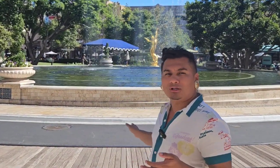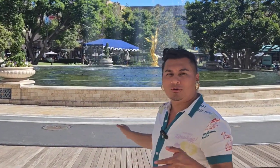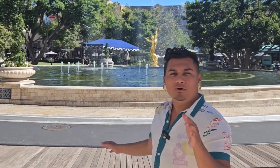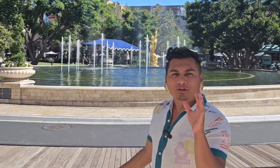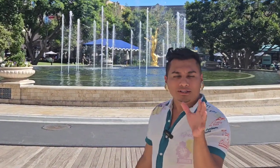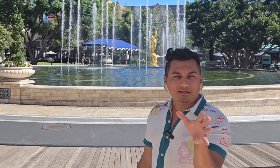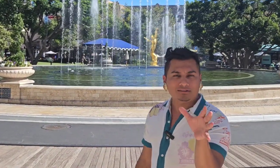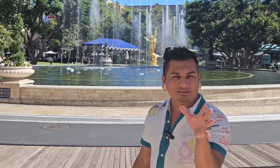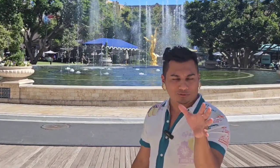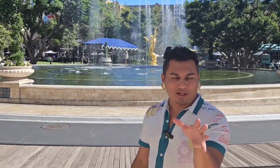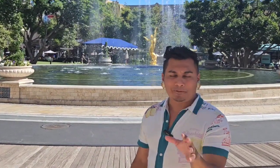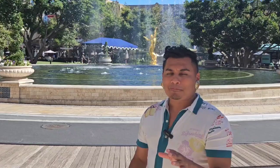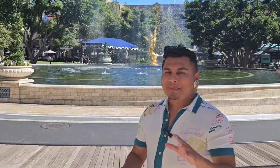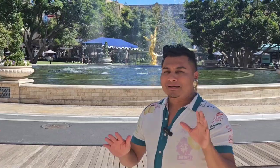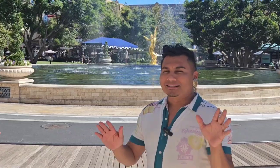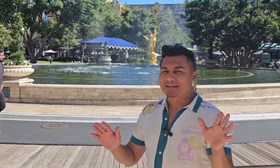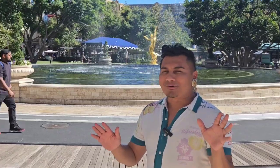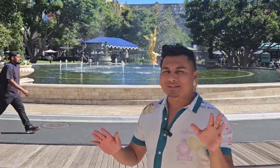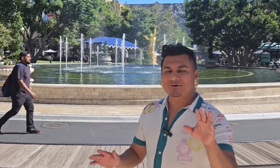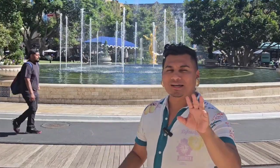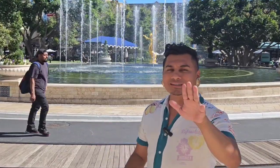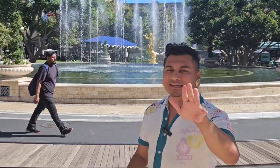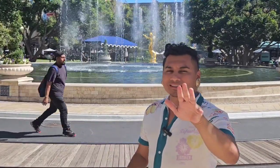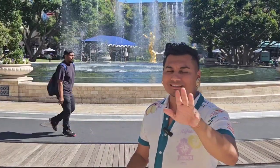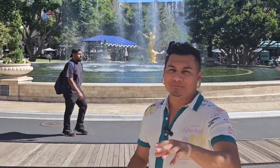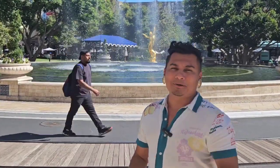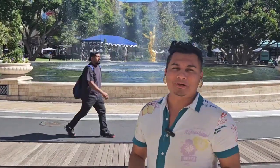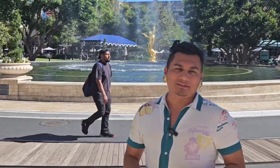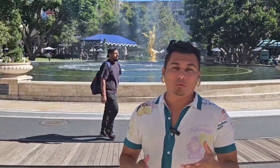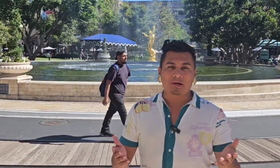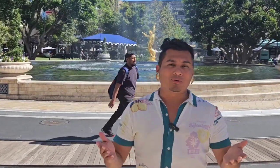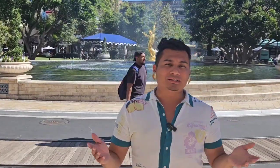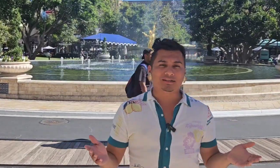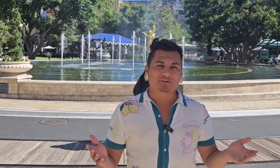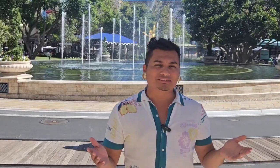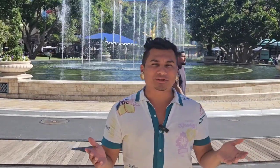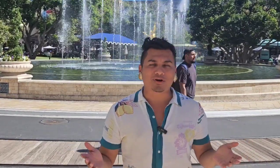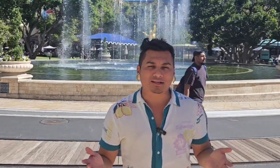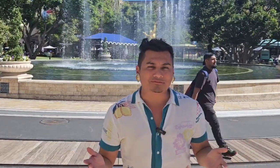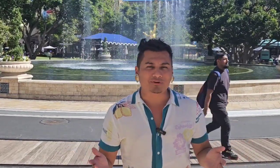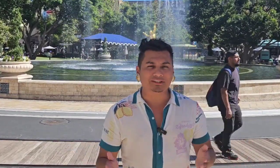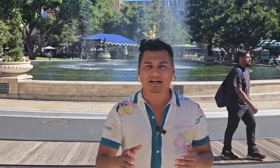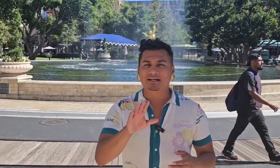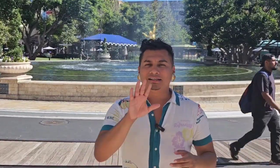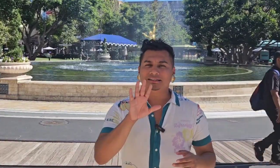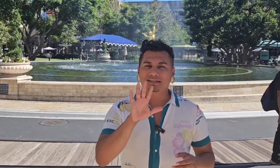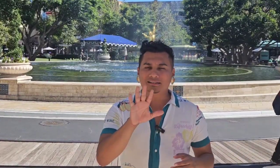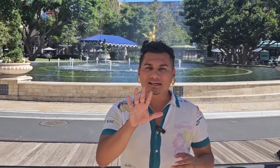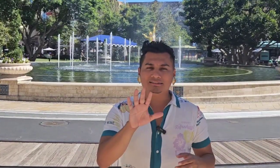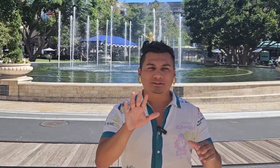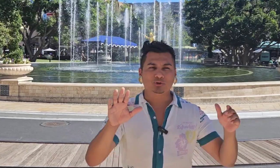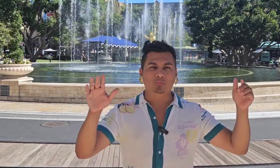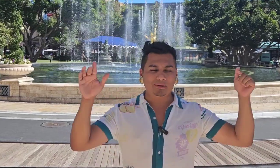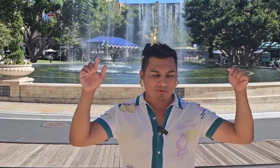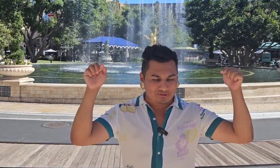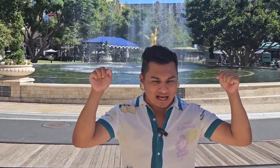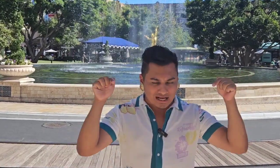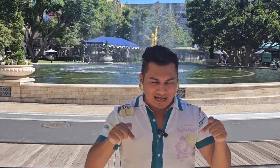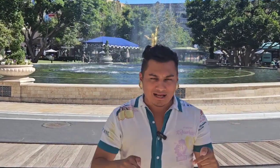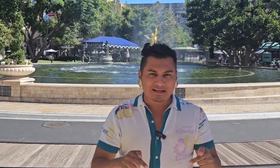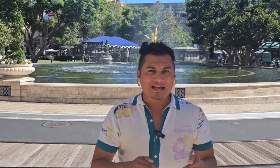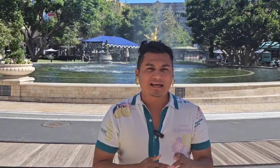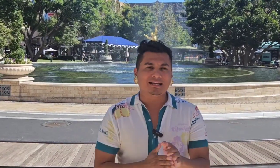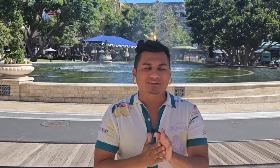del subsuelo de esta ciudad. Les recuerdo que el 3 de septiembre nos vemos en San Francisco, California, y el 10 nos